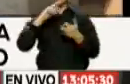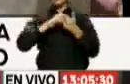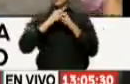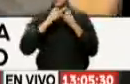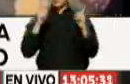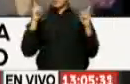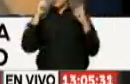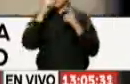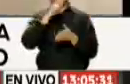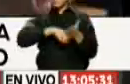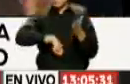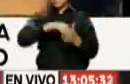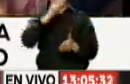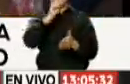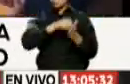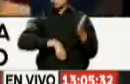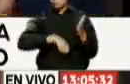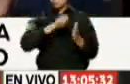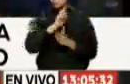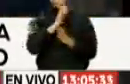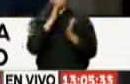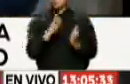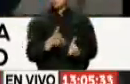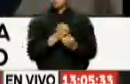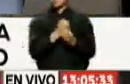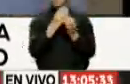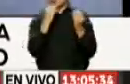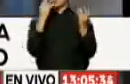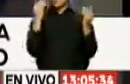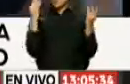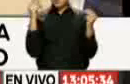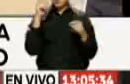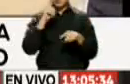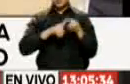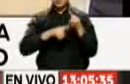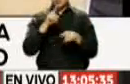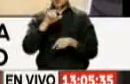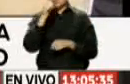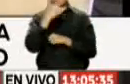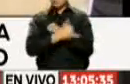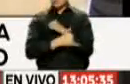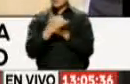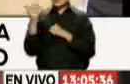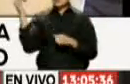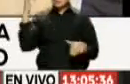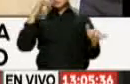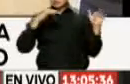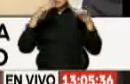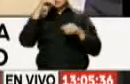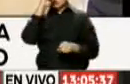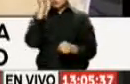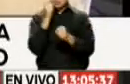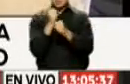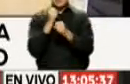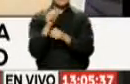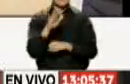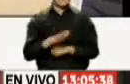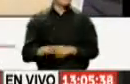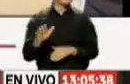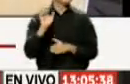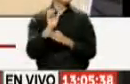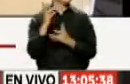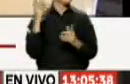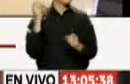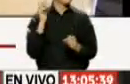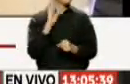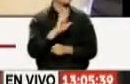la contratación de mano de obra ecuatoriana. Hay un sinnúmero de compañeros extranjeros que están trabajando aquí en el país y quitando las